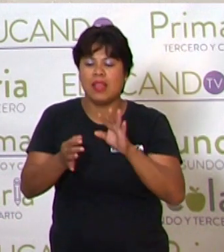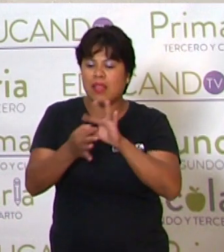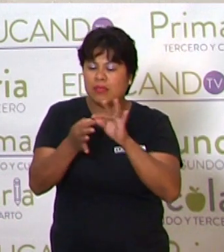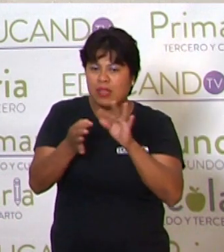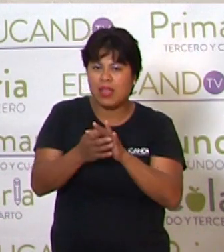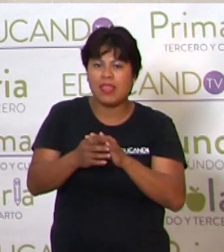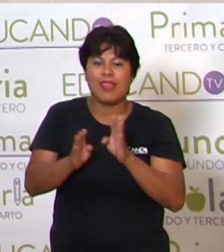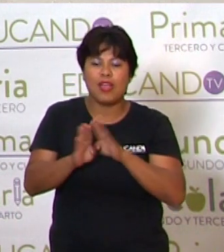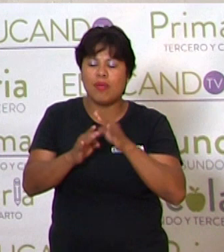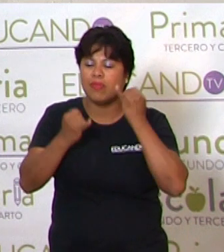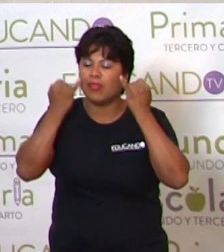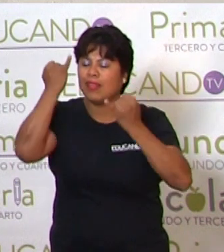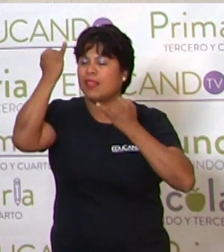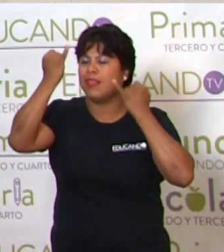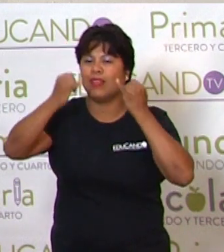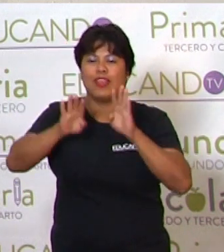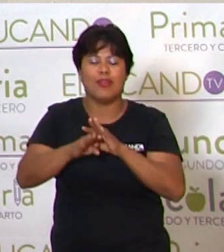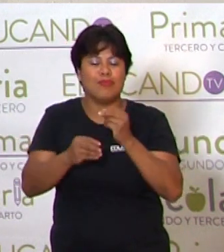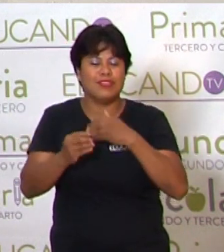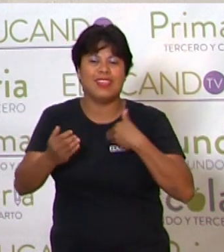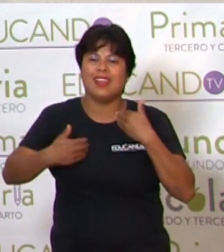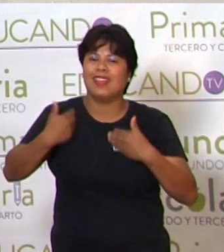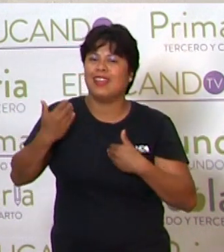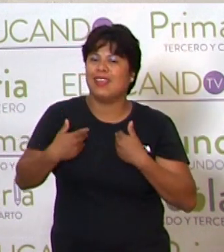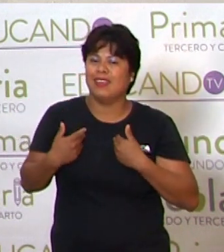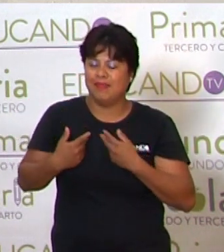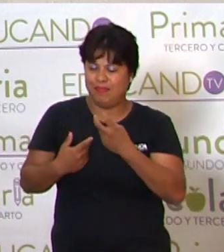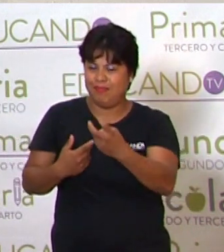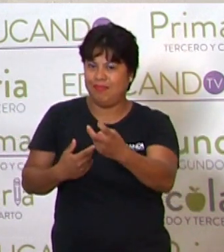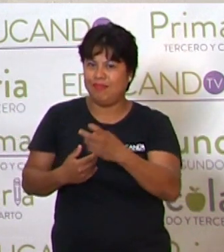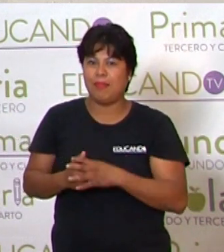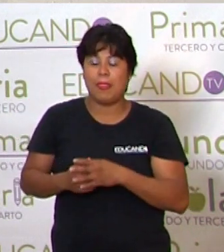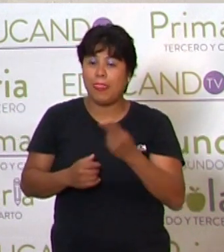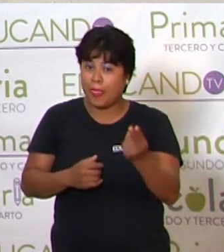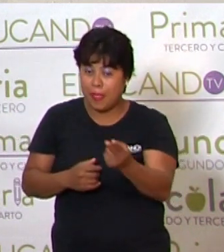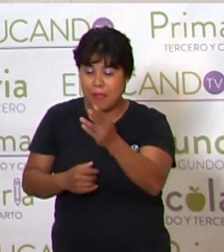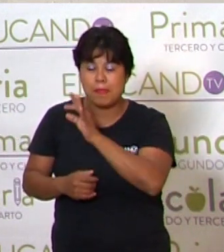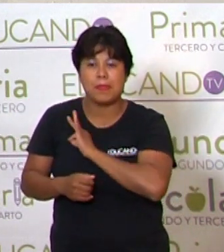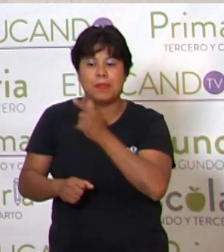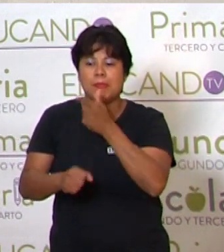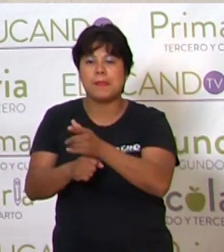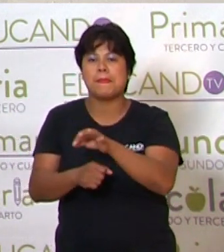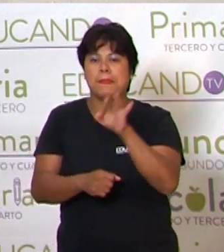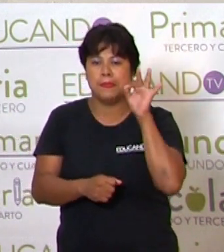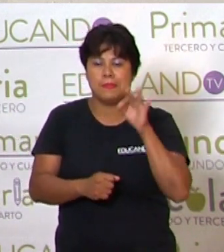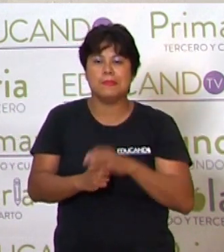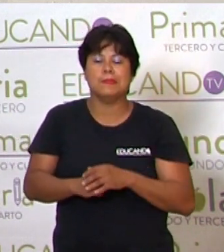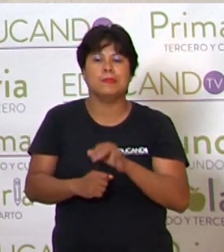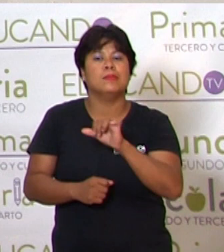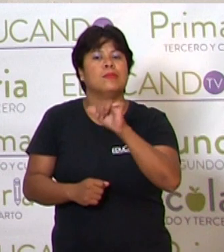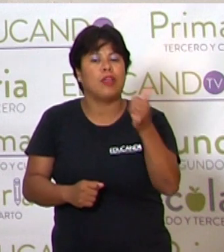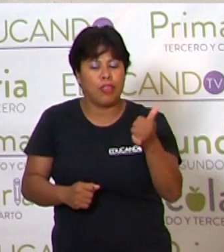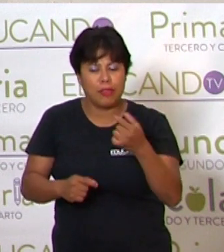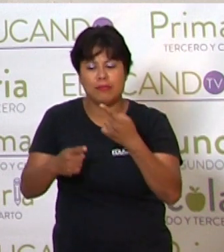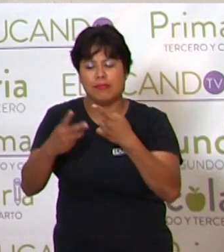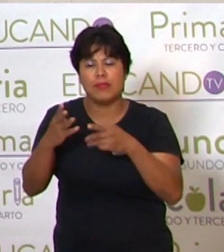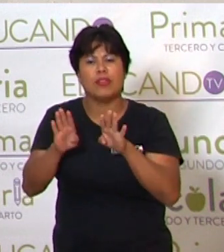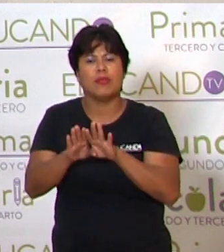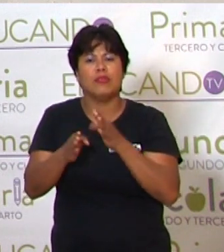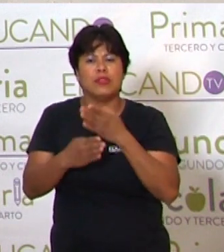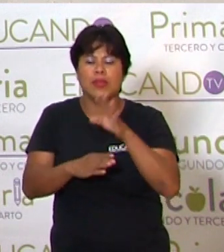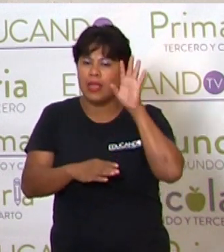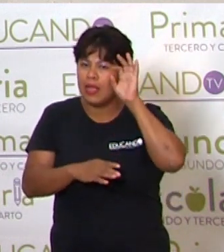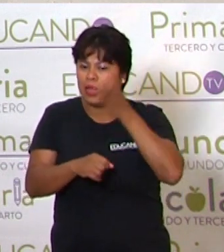manera irónica, con mucho humor o sarcástica. Ustedes pueden encontrar otros conceptos